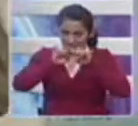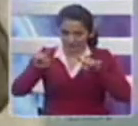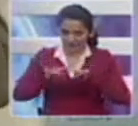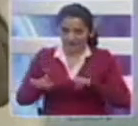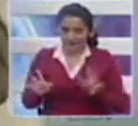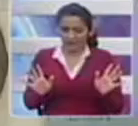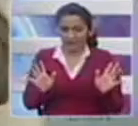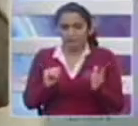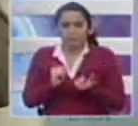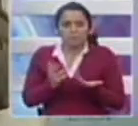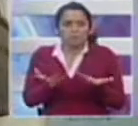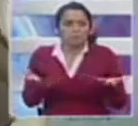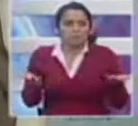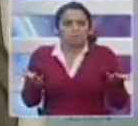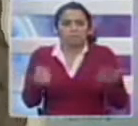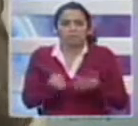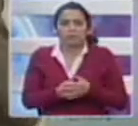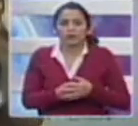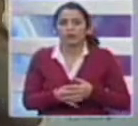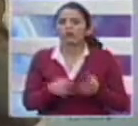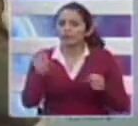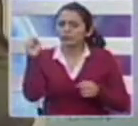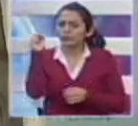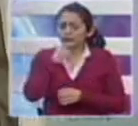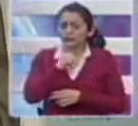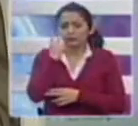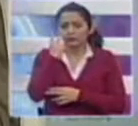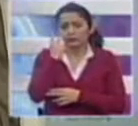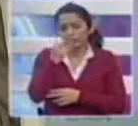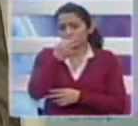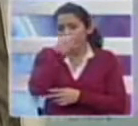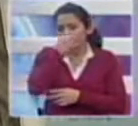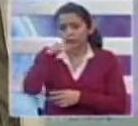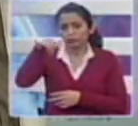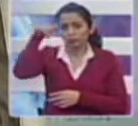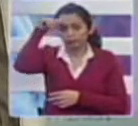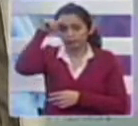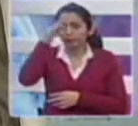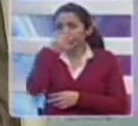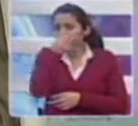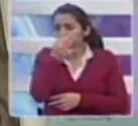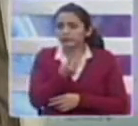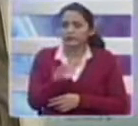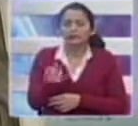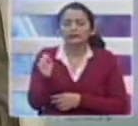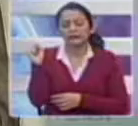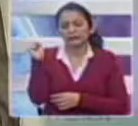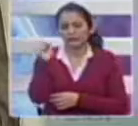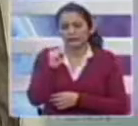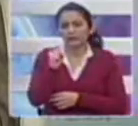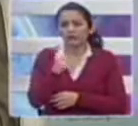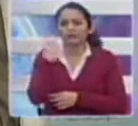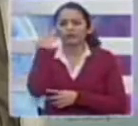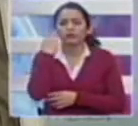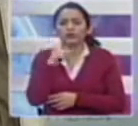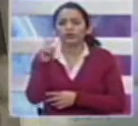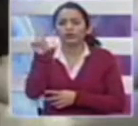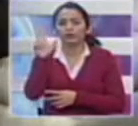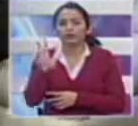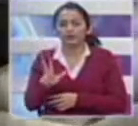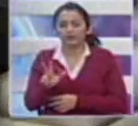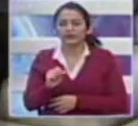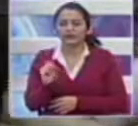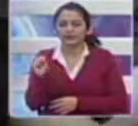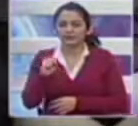pero que si bien, bueno, no es una ausencia total, porque como les digo, también habrá este espectáculo el día 2 y el 3 en la Plaza Belmonte, en las de la